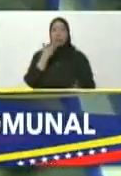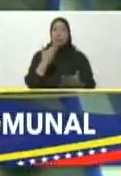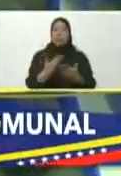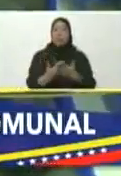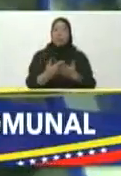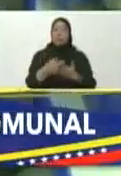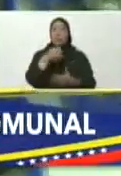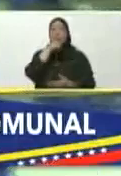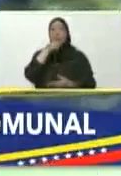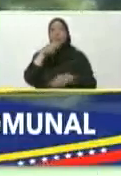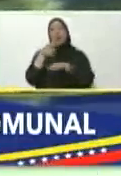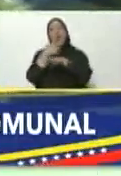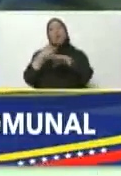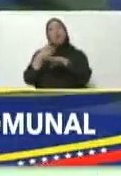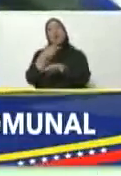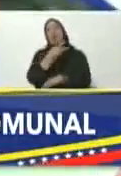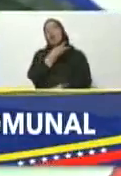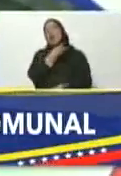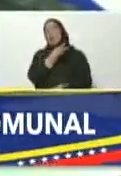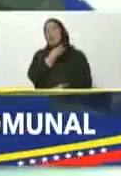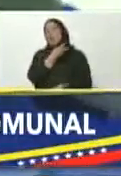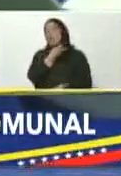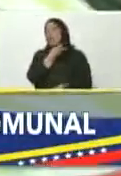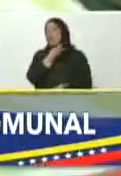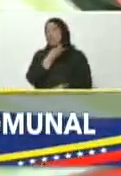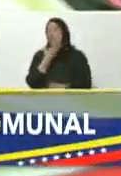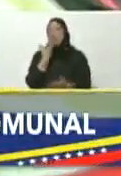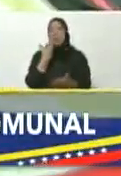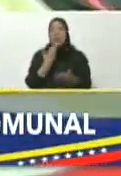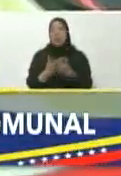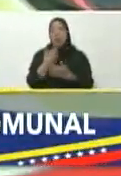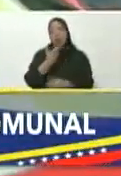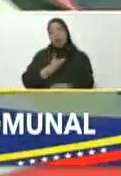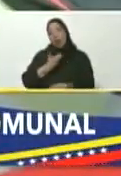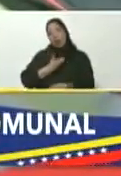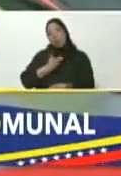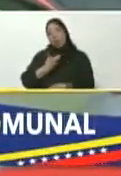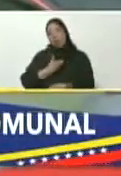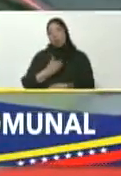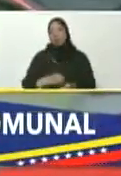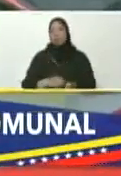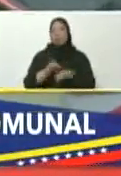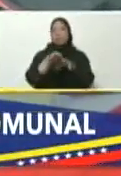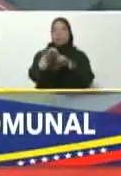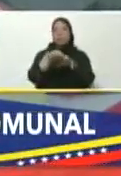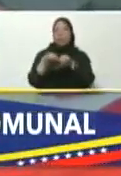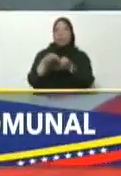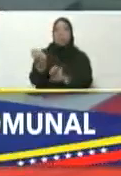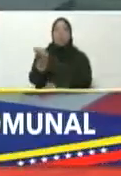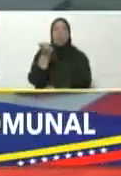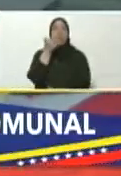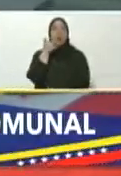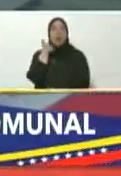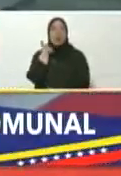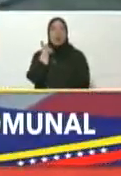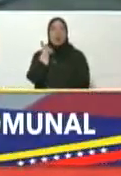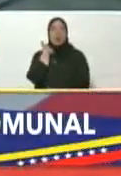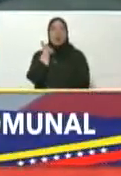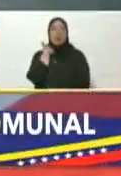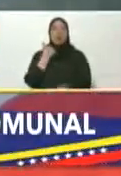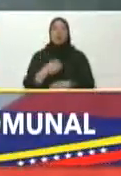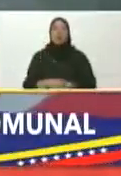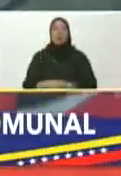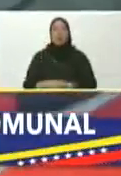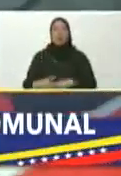nuestro gobernador Rafael Lacaba y a nuestro alcalde del municipio Valencia, nuestro alcalde